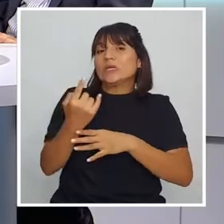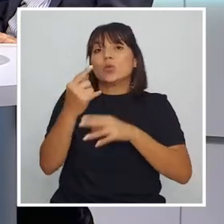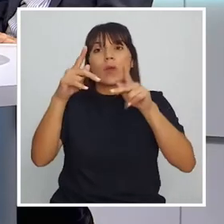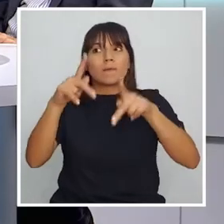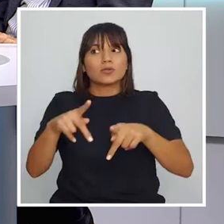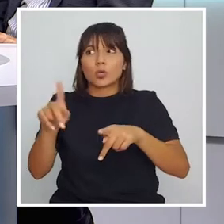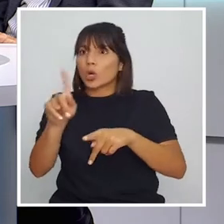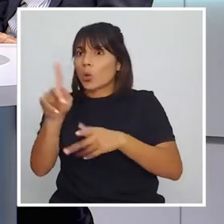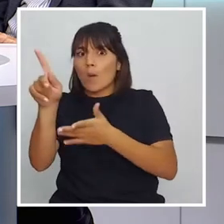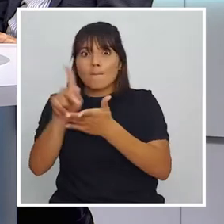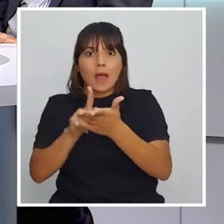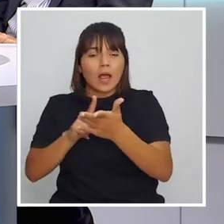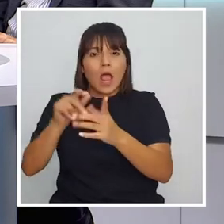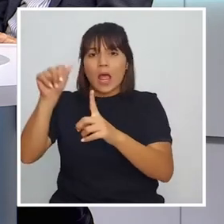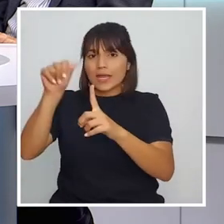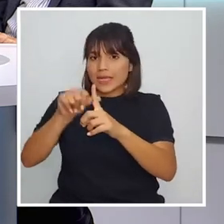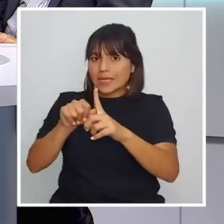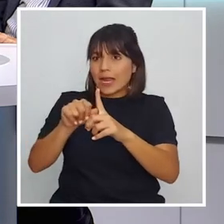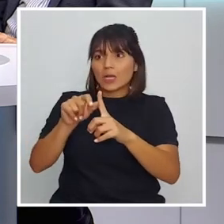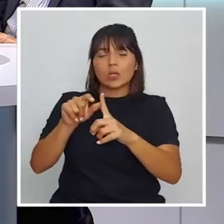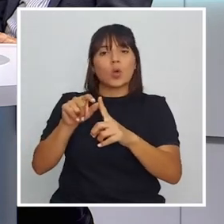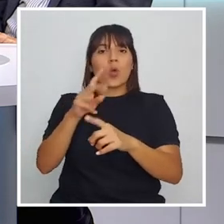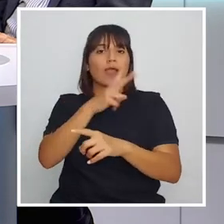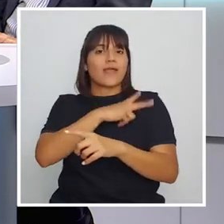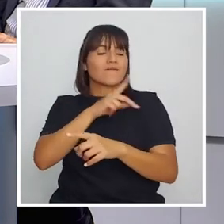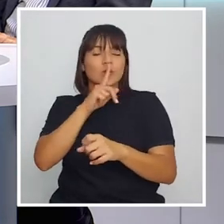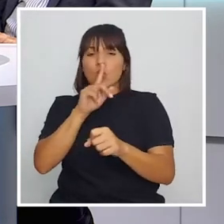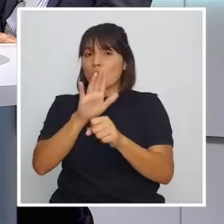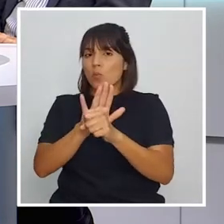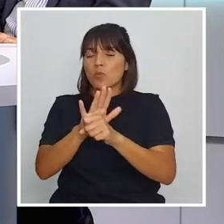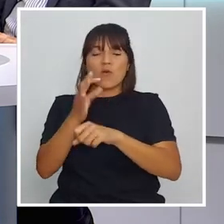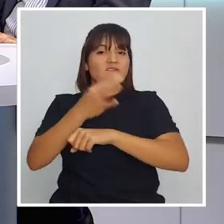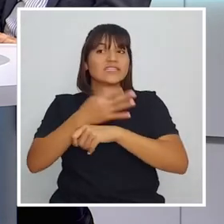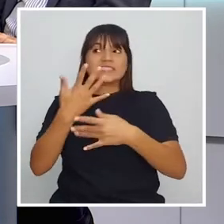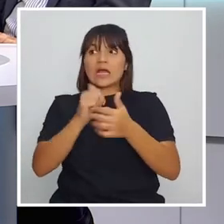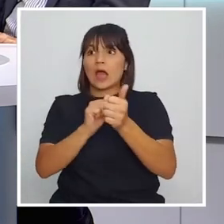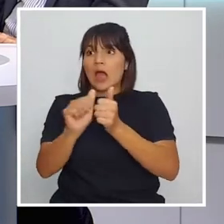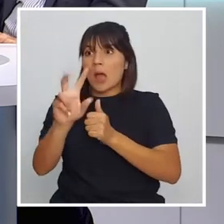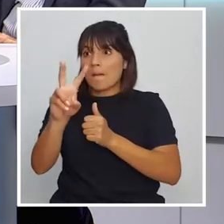su fecha, se pasó más del 20? ¿Cuál es el mecanismo que debe seguir la persona?